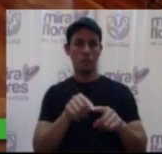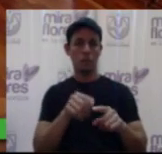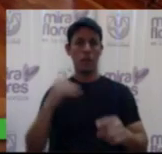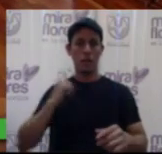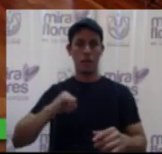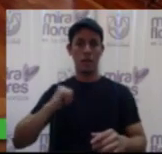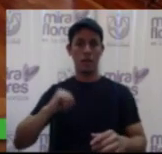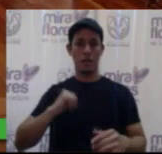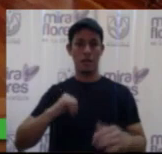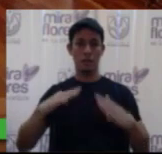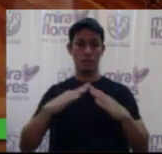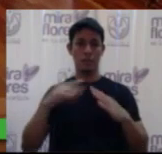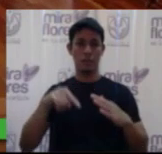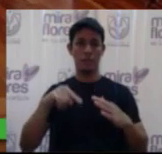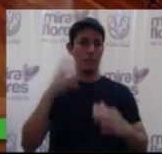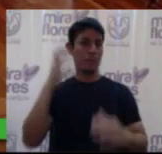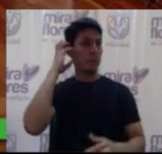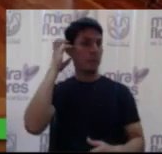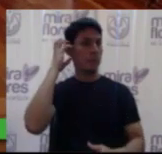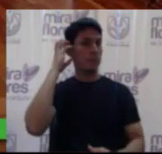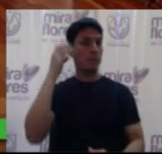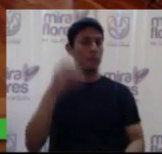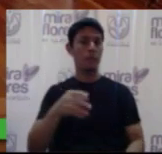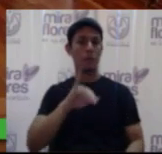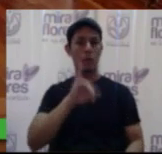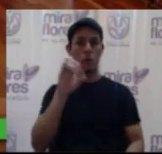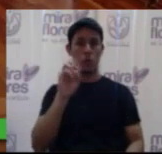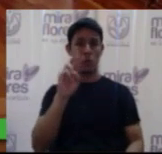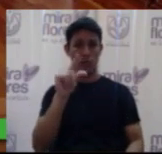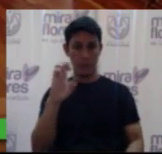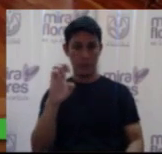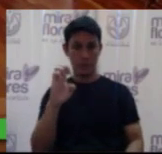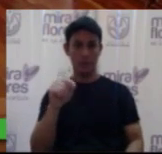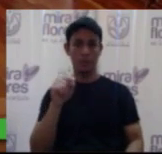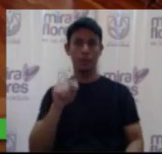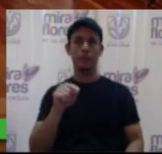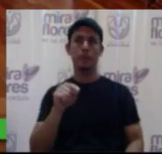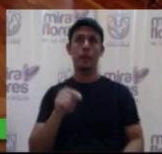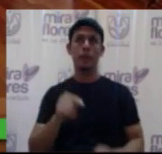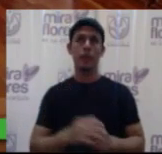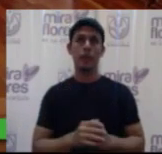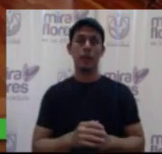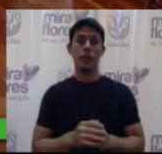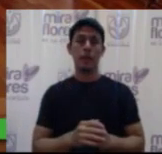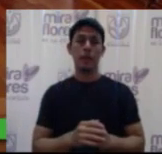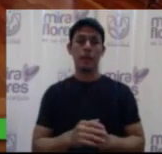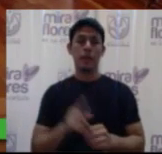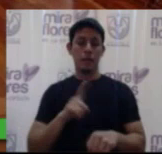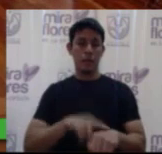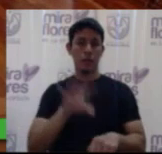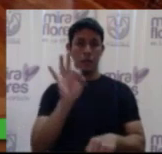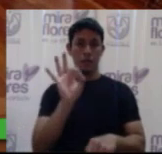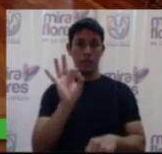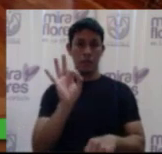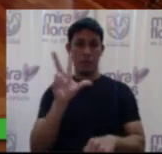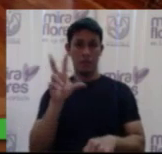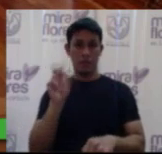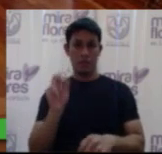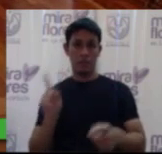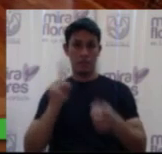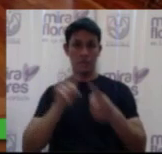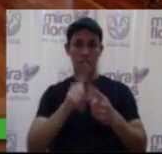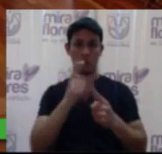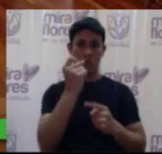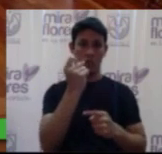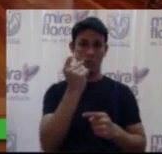alcalde de Miraflores, Jorge Vicente Martín Muñoz Wells, a efectos de formalizar la misma con efectividad desde las 9:30 hasta las 11 horas del día